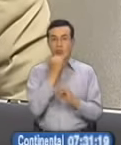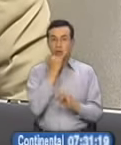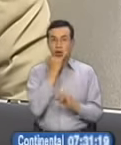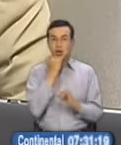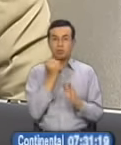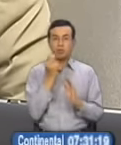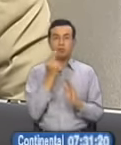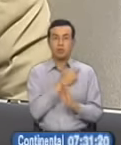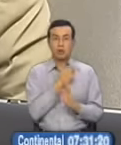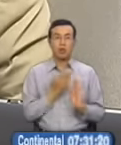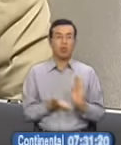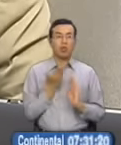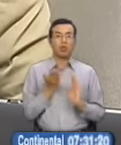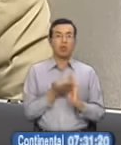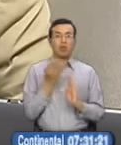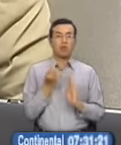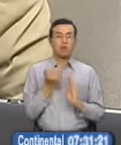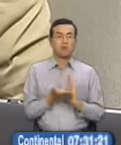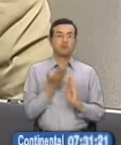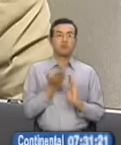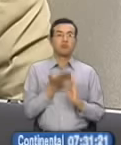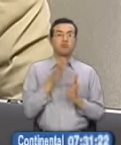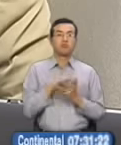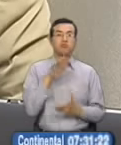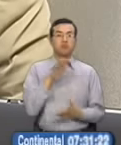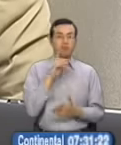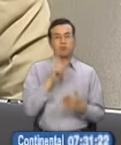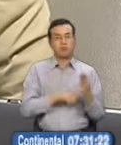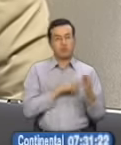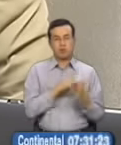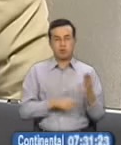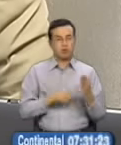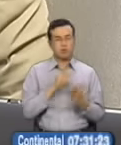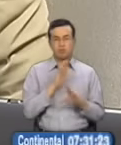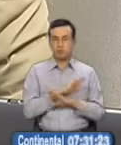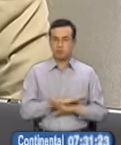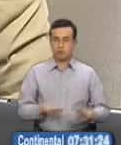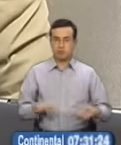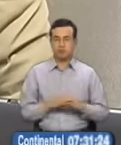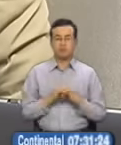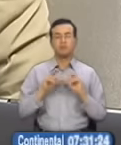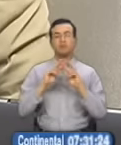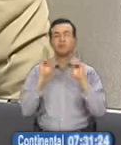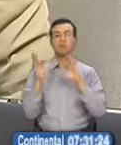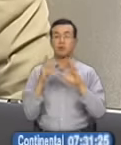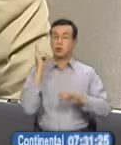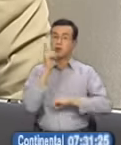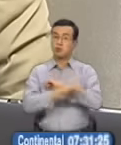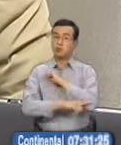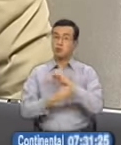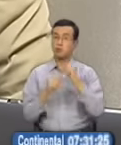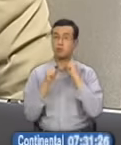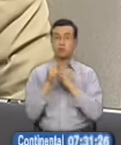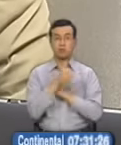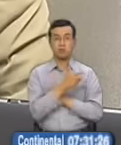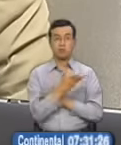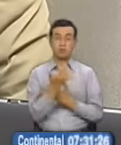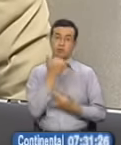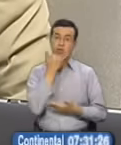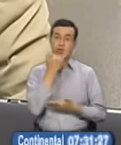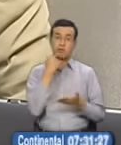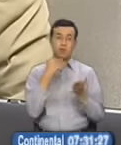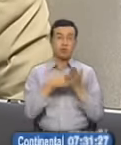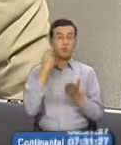el principio de que las universidades no deben tener fines de lucro, ¿no? El otro tema, se establece severas sanciones para los infractores, por